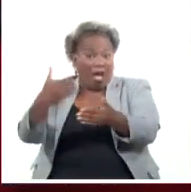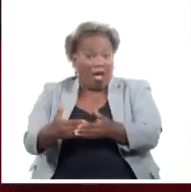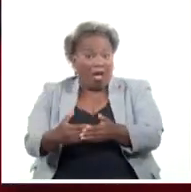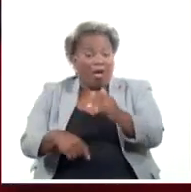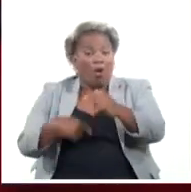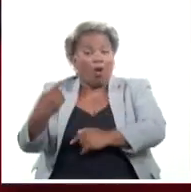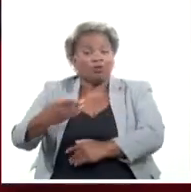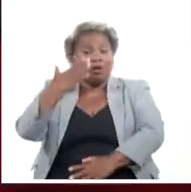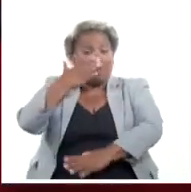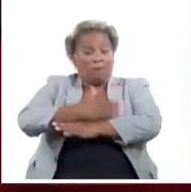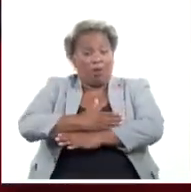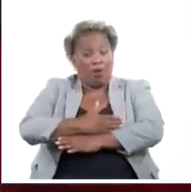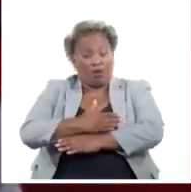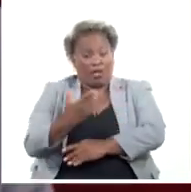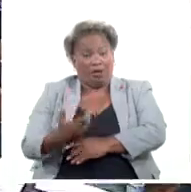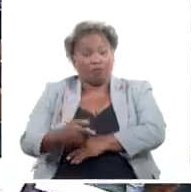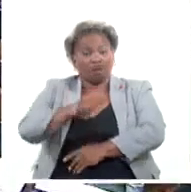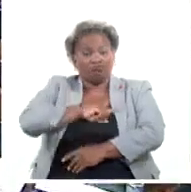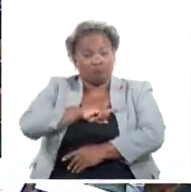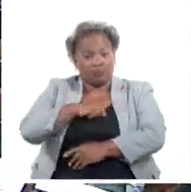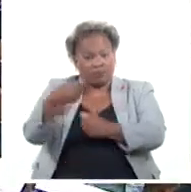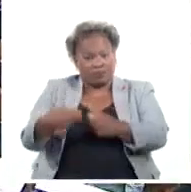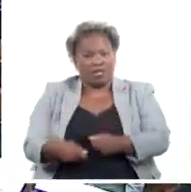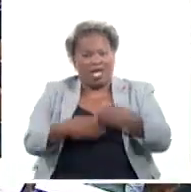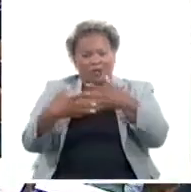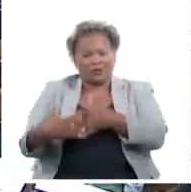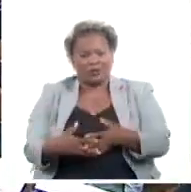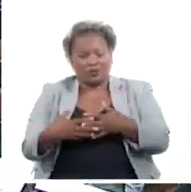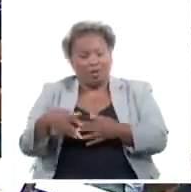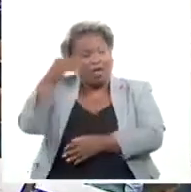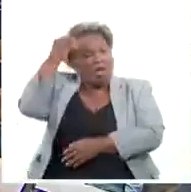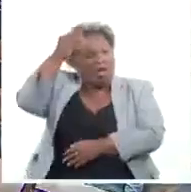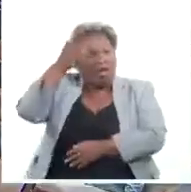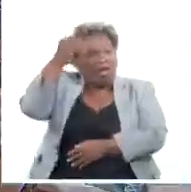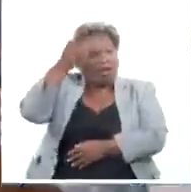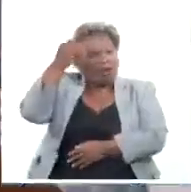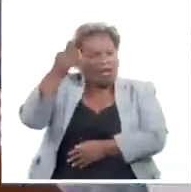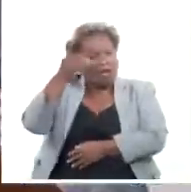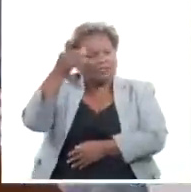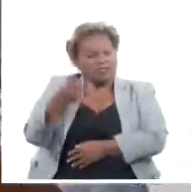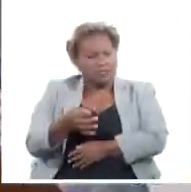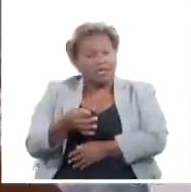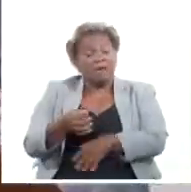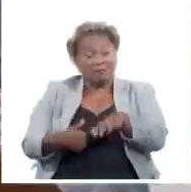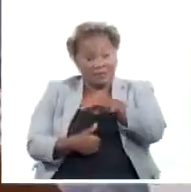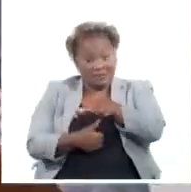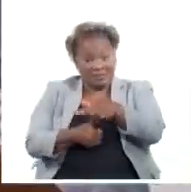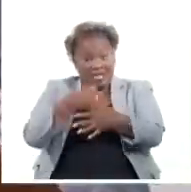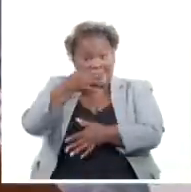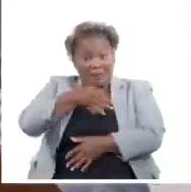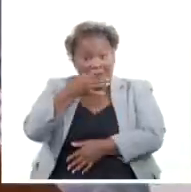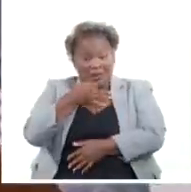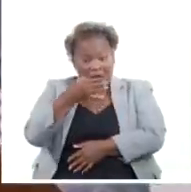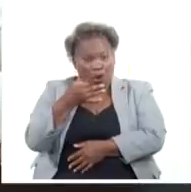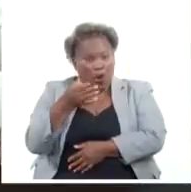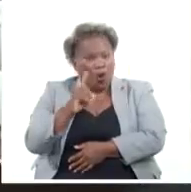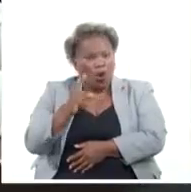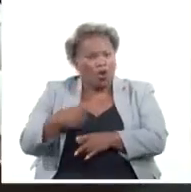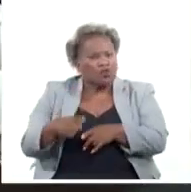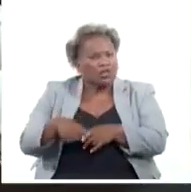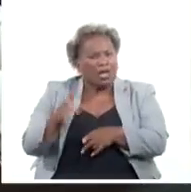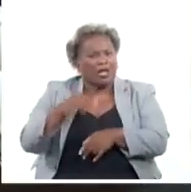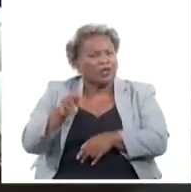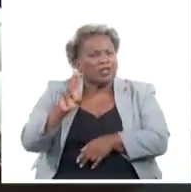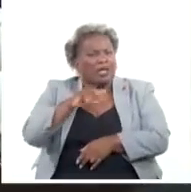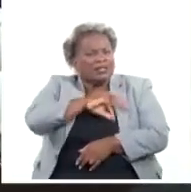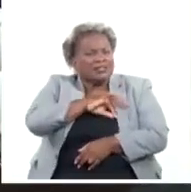cerco criminal e inaceptable. En un análisis autocrítico, el presidente cubano habló de sus insatisfacciones personales frente